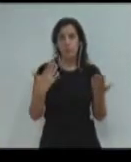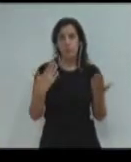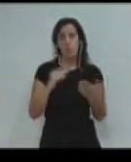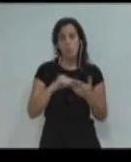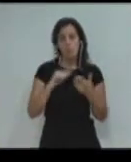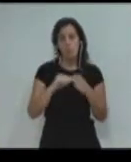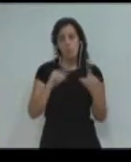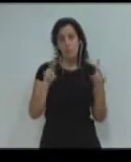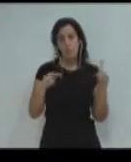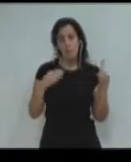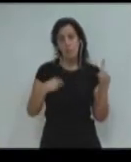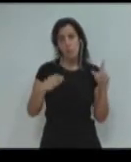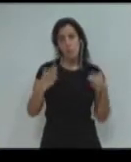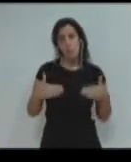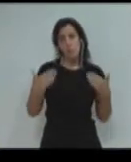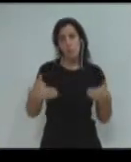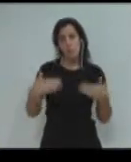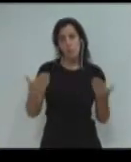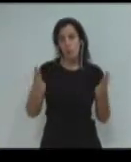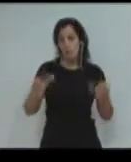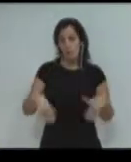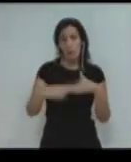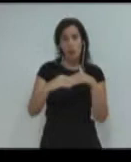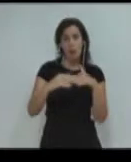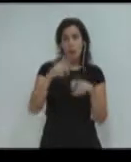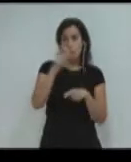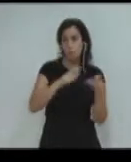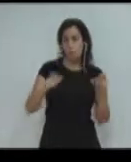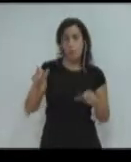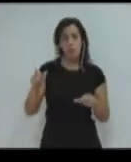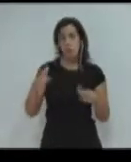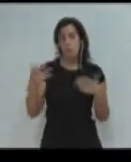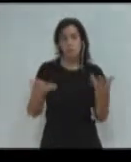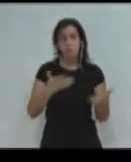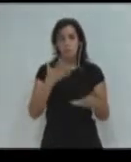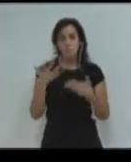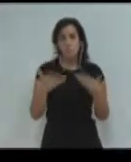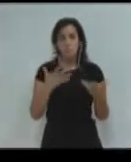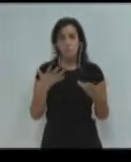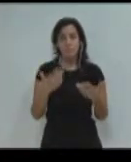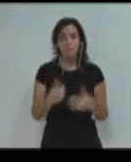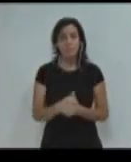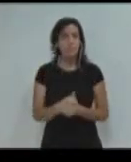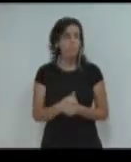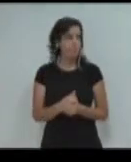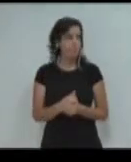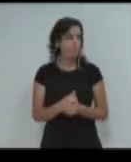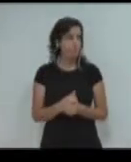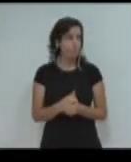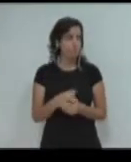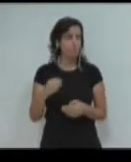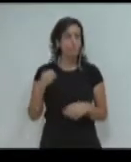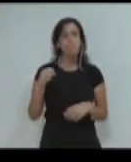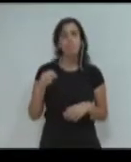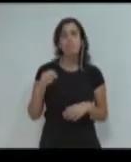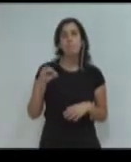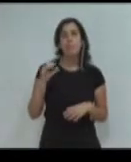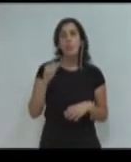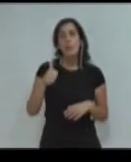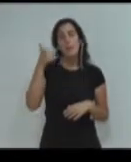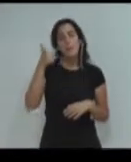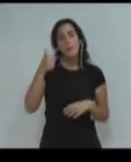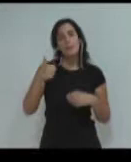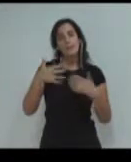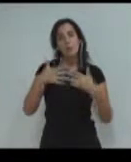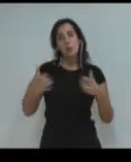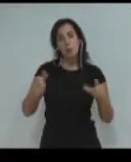veces lo mismo. El usuario pues, terminará Pero ¿cómo? diciendo... Yo es que me refería más a las notas a pie de página. Sí, Notas, no, notas, eso es lo